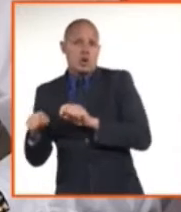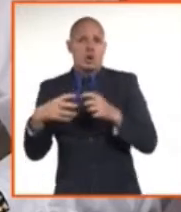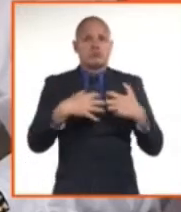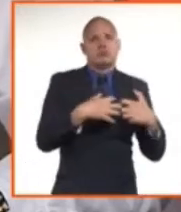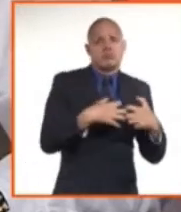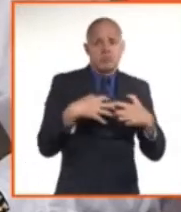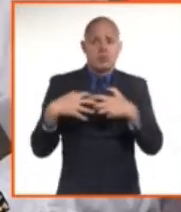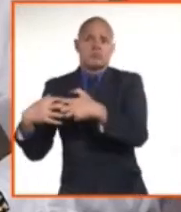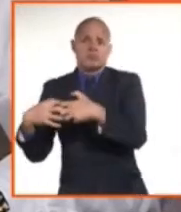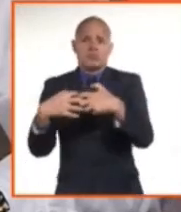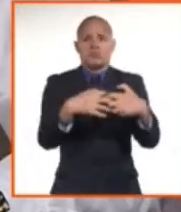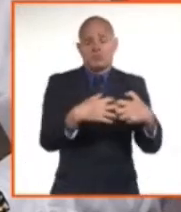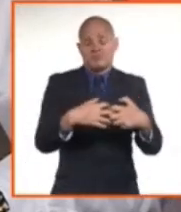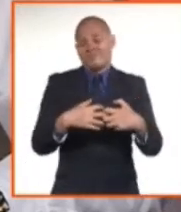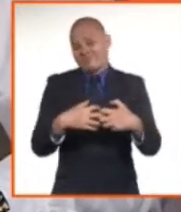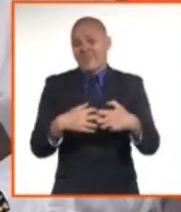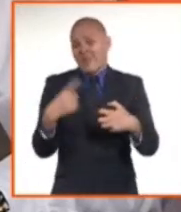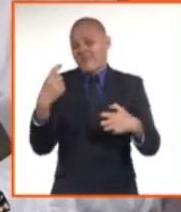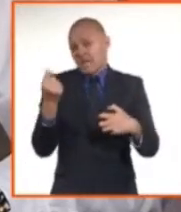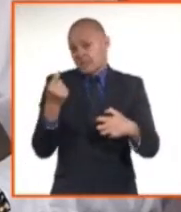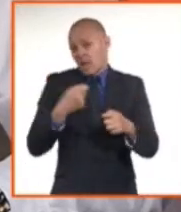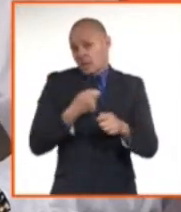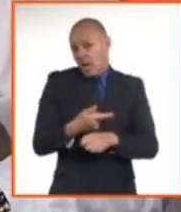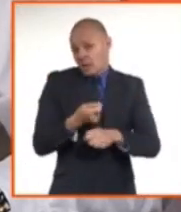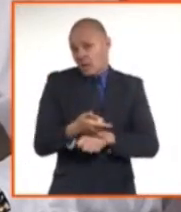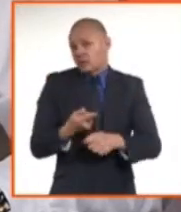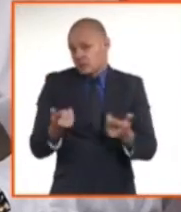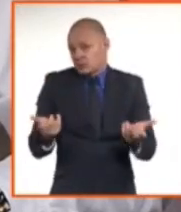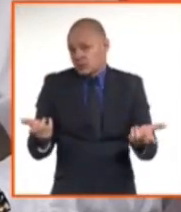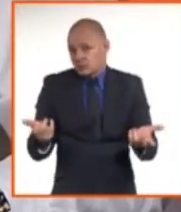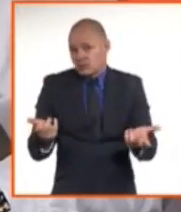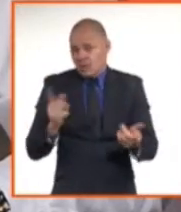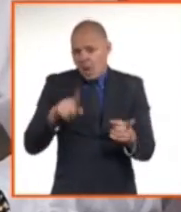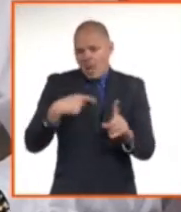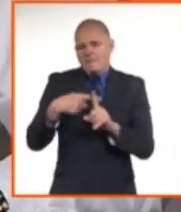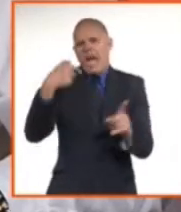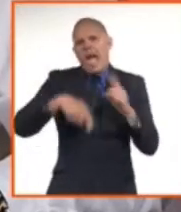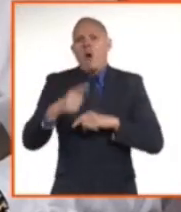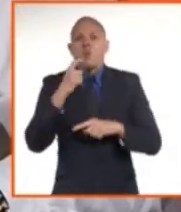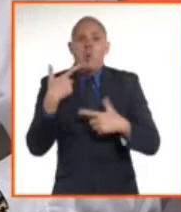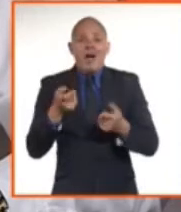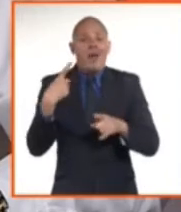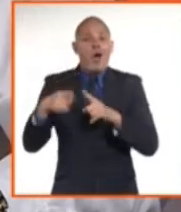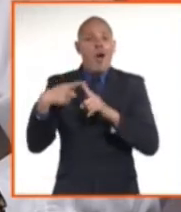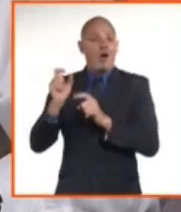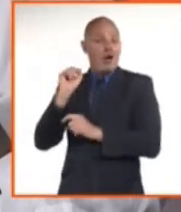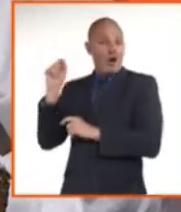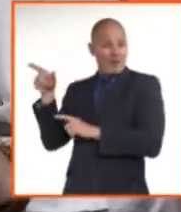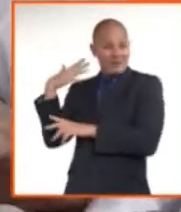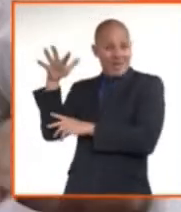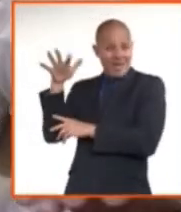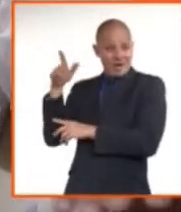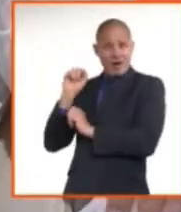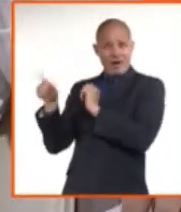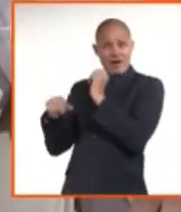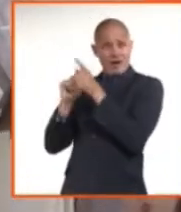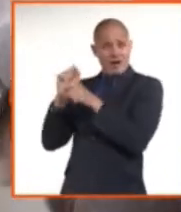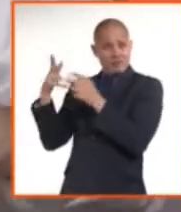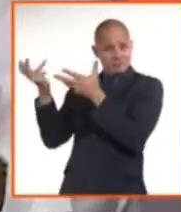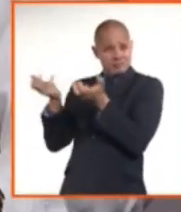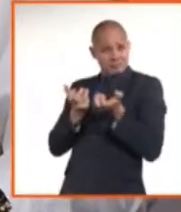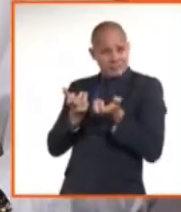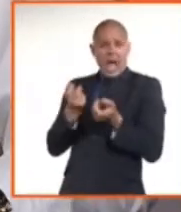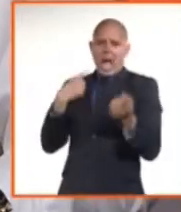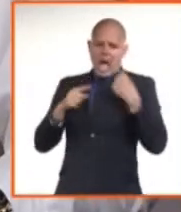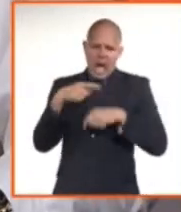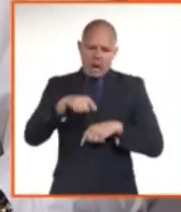recursos materiales, tienen que también ejecutarse un nivel de importación y aunque muchas partes y piezas se fabrican en nuestro